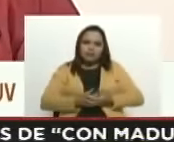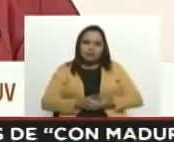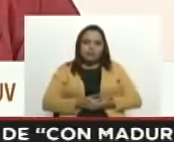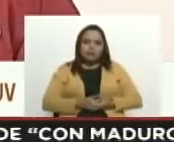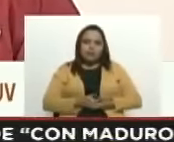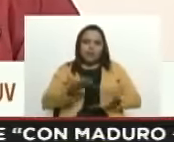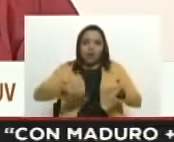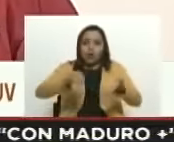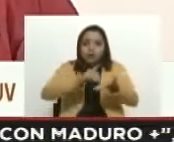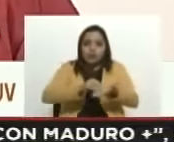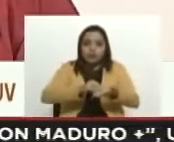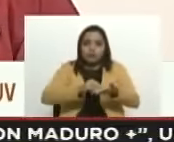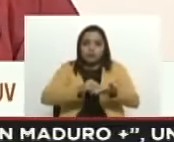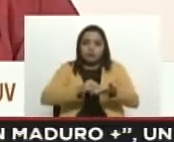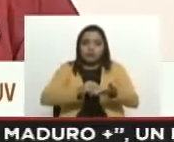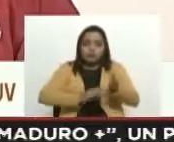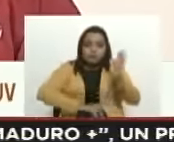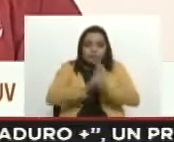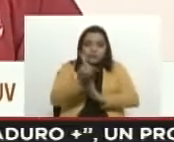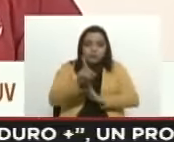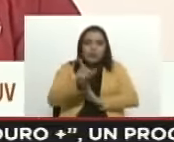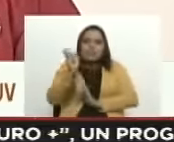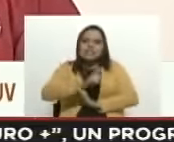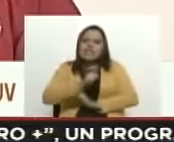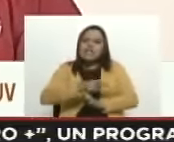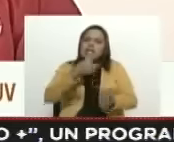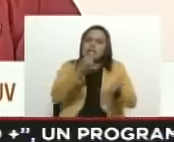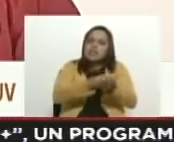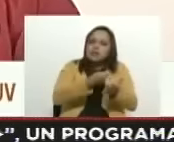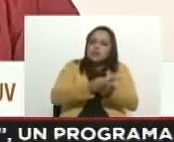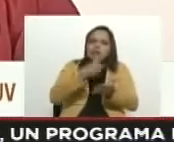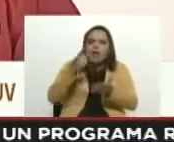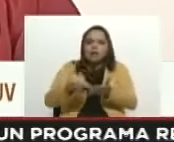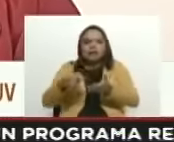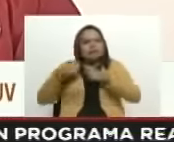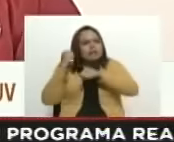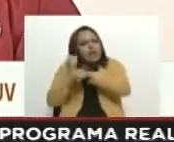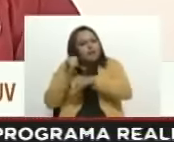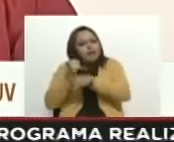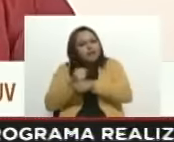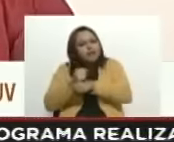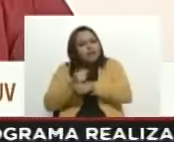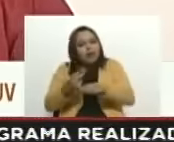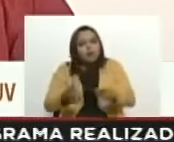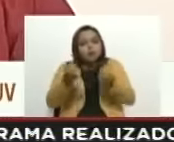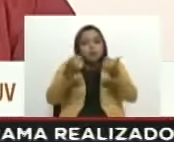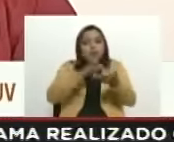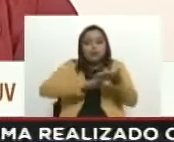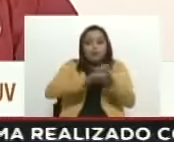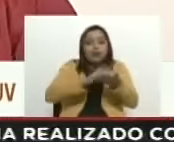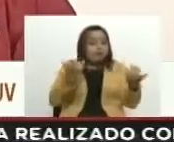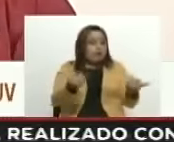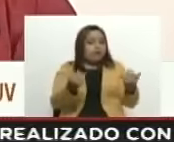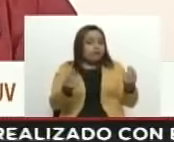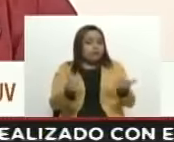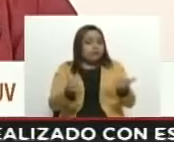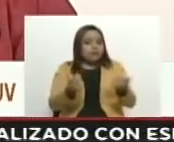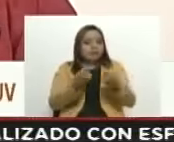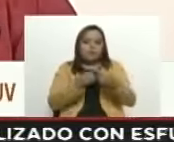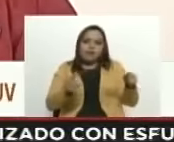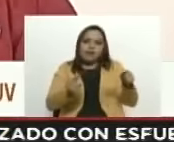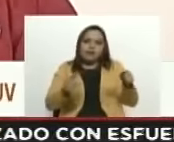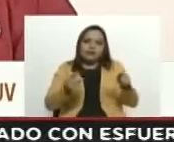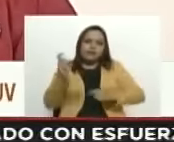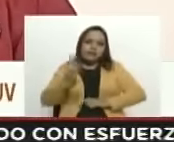Ponerlos otra vez al día requiere inversión y tiempo. Entonces no es una cosa de un día para otro. Pero es necesario y fundamental que se levanten las